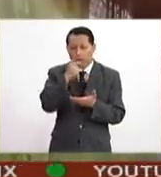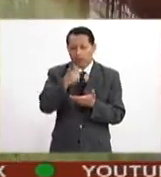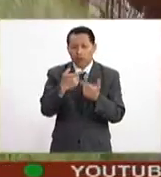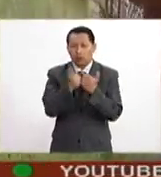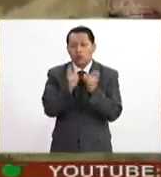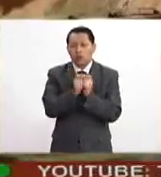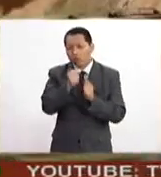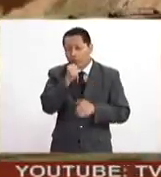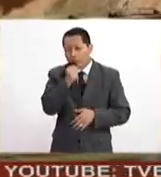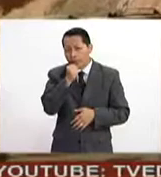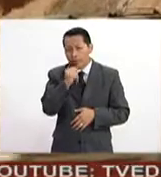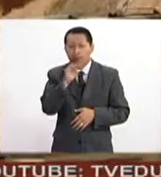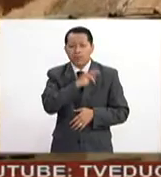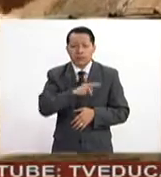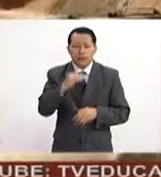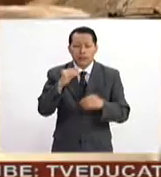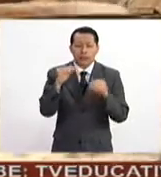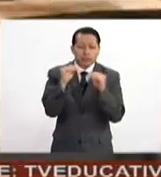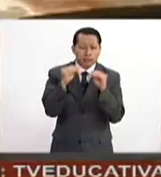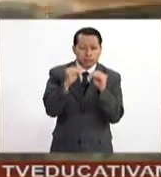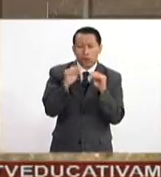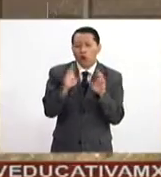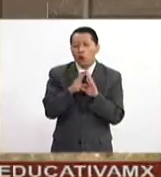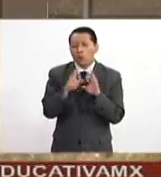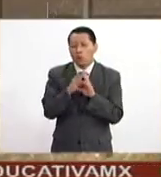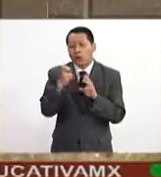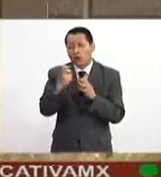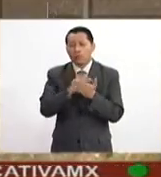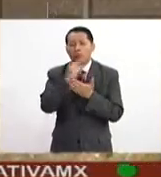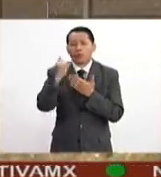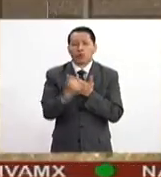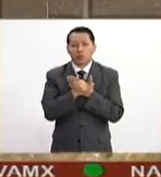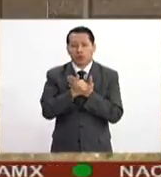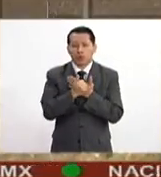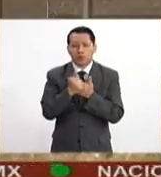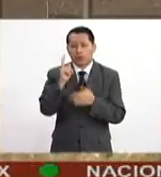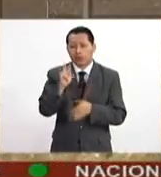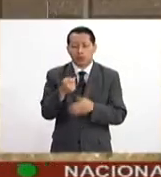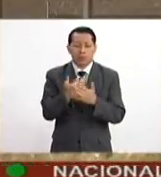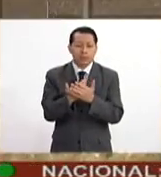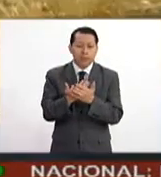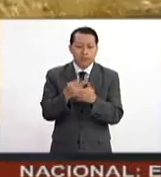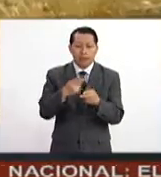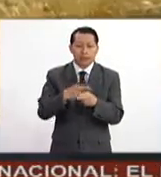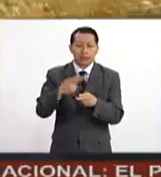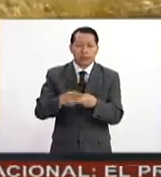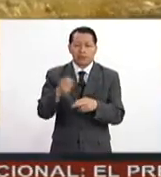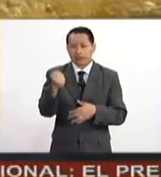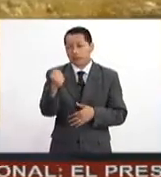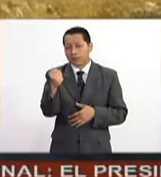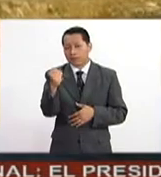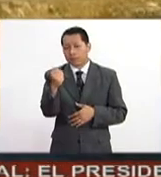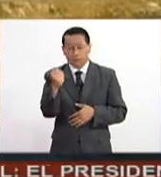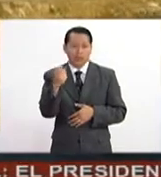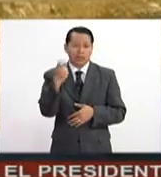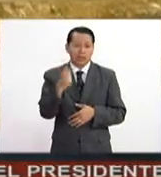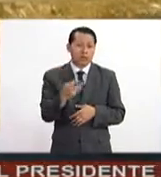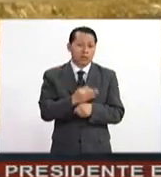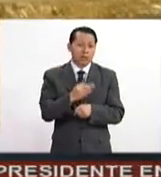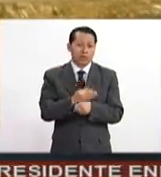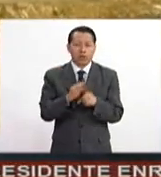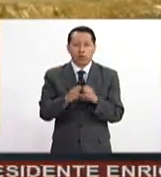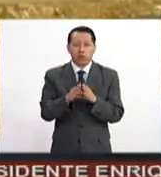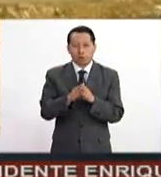de periodistas que la discusión de los recursos para ese proyecto esperaría hasta septiembre. Por lo pronto hay